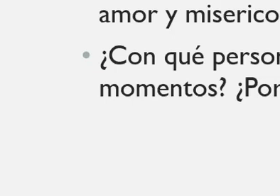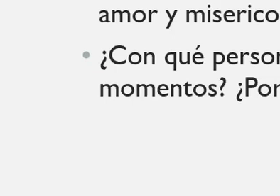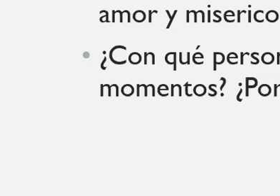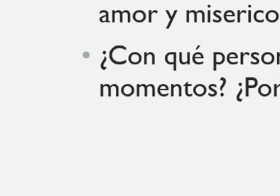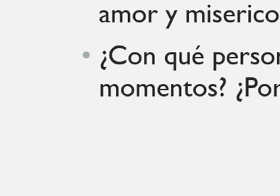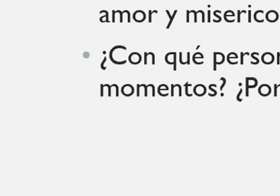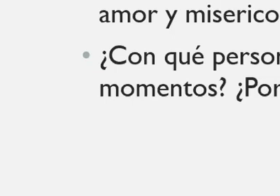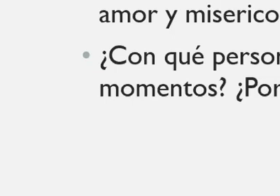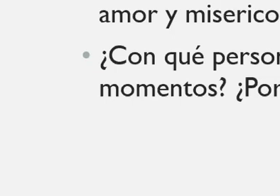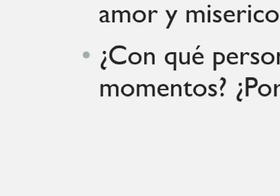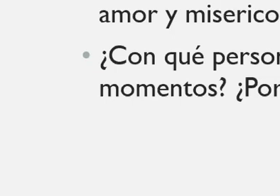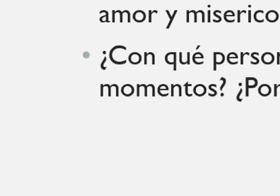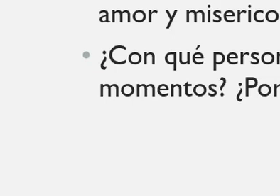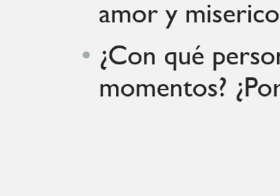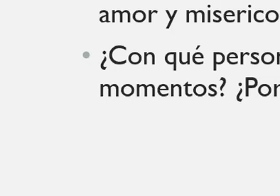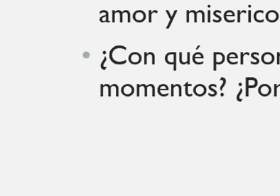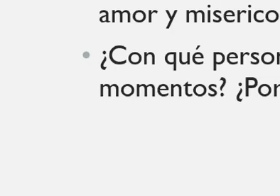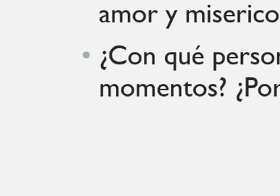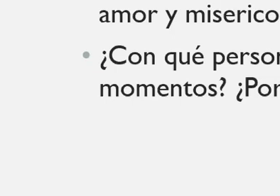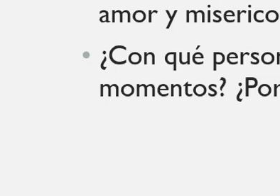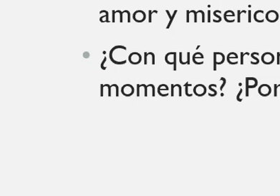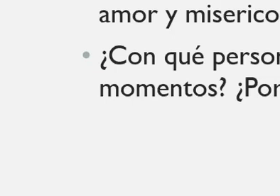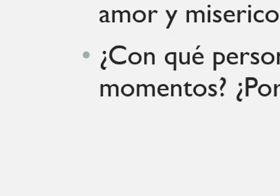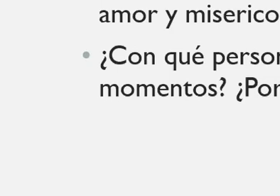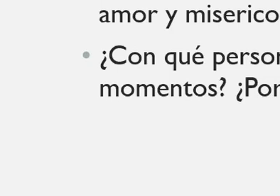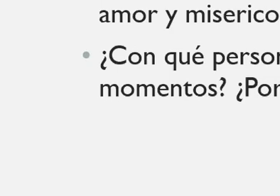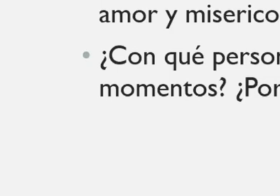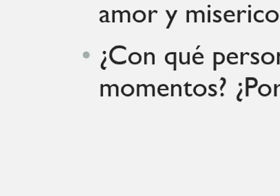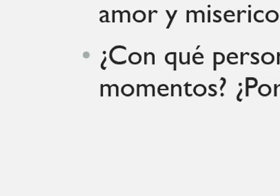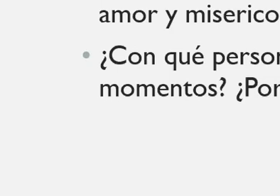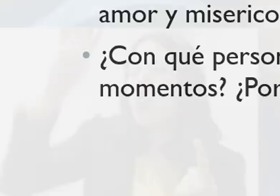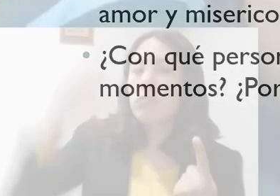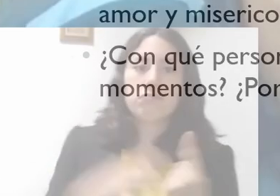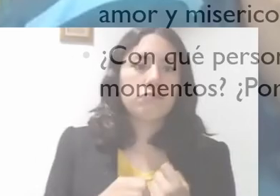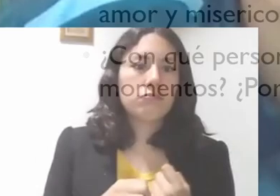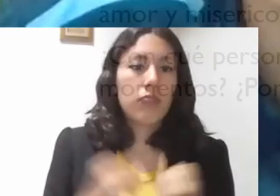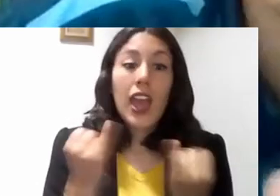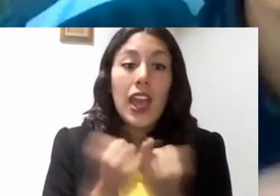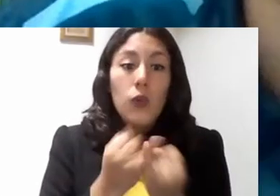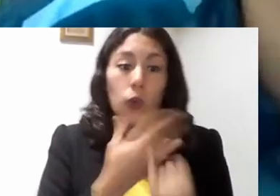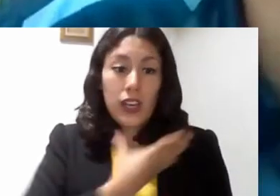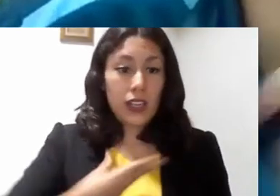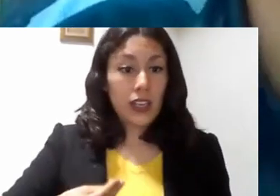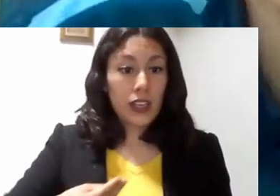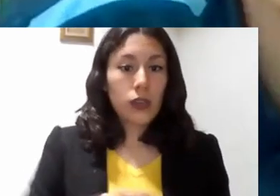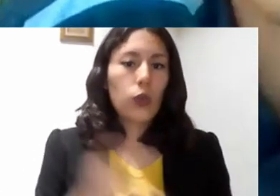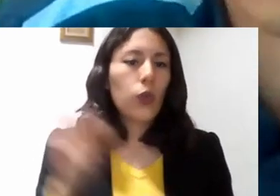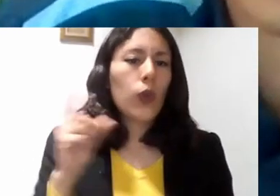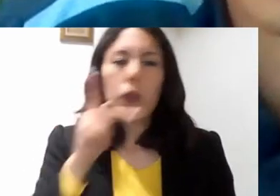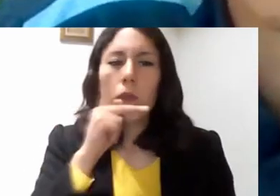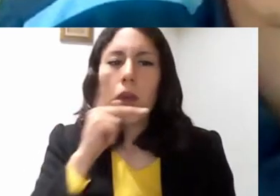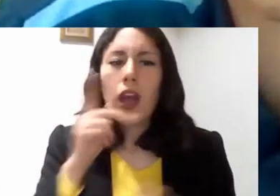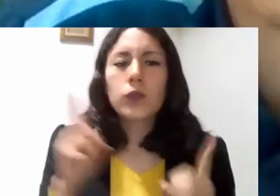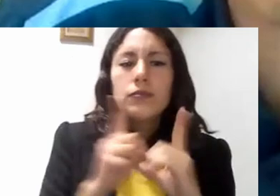misericordia desbordante de Dios en tu vida? Así como el hijo menor con ese encuentro con el padre, ¿cómo has experimentado tú la